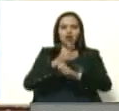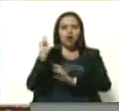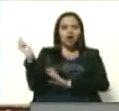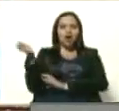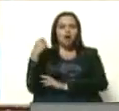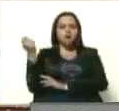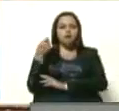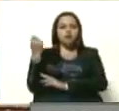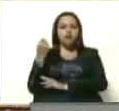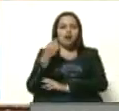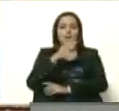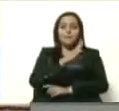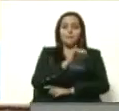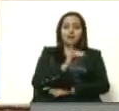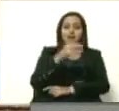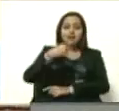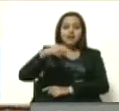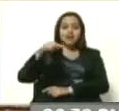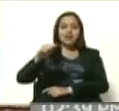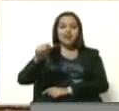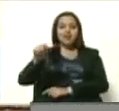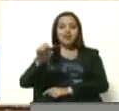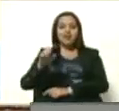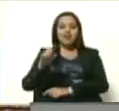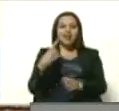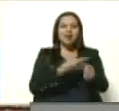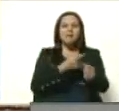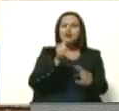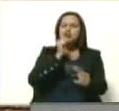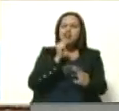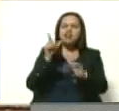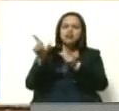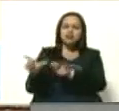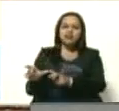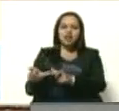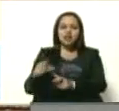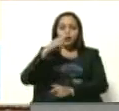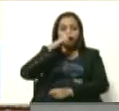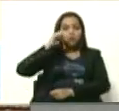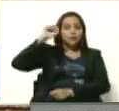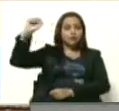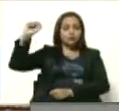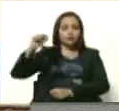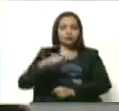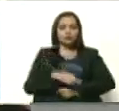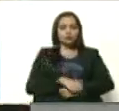Apure, Eduardo Piñate, se llama Nicolás Maduro.